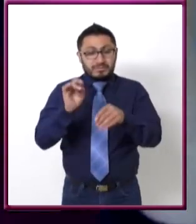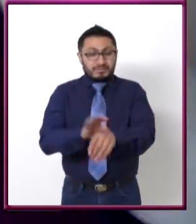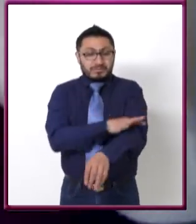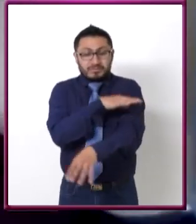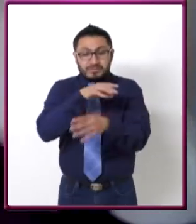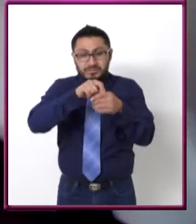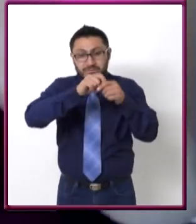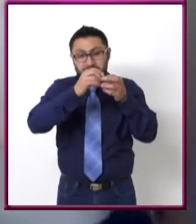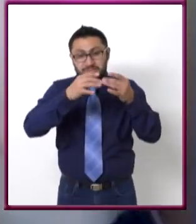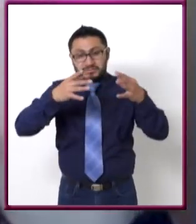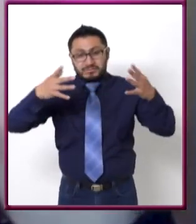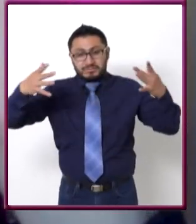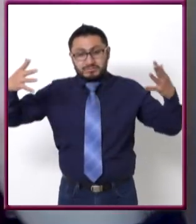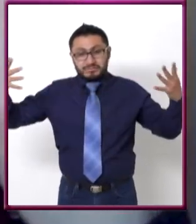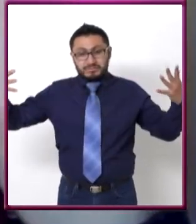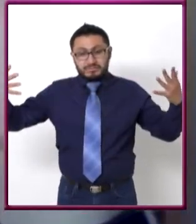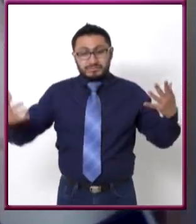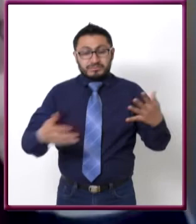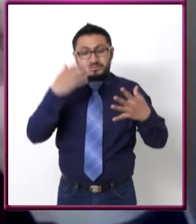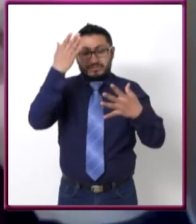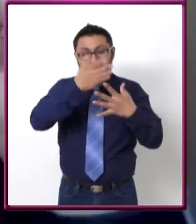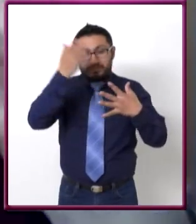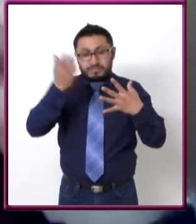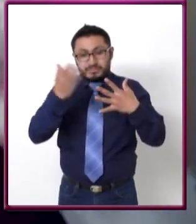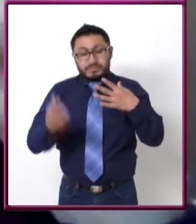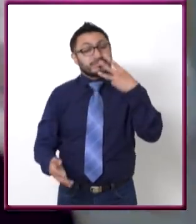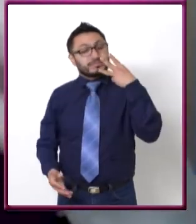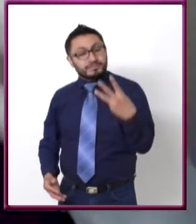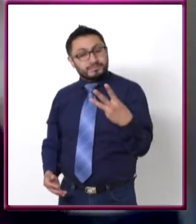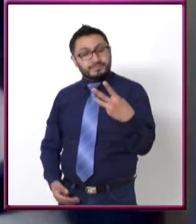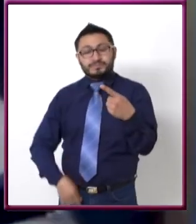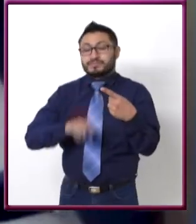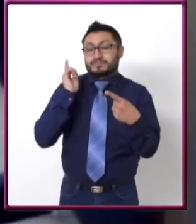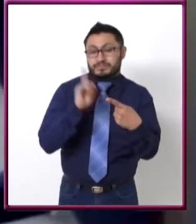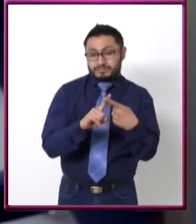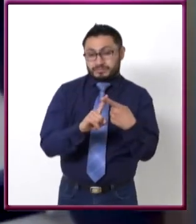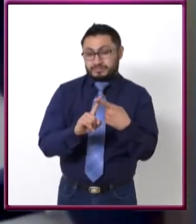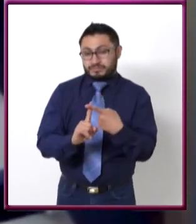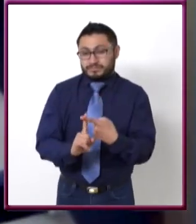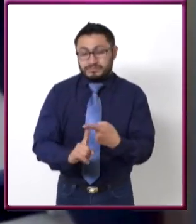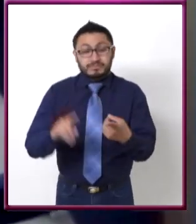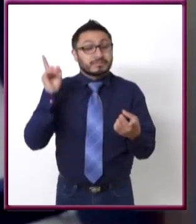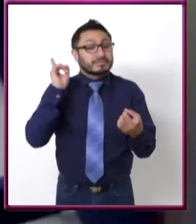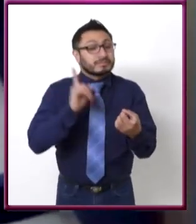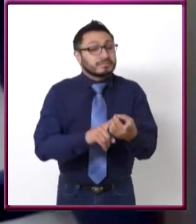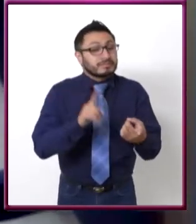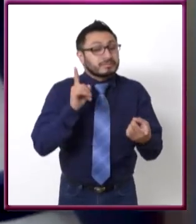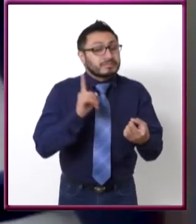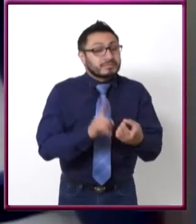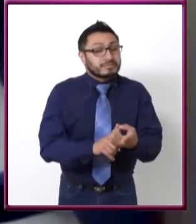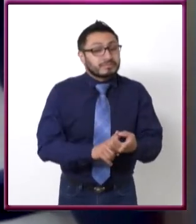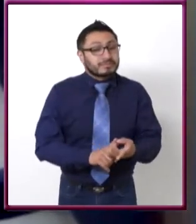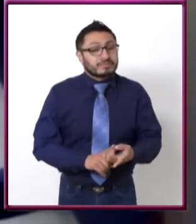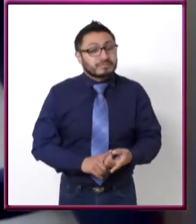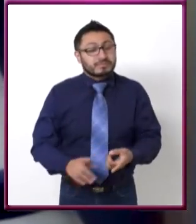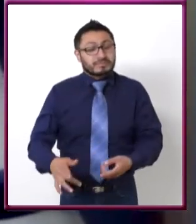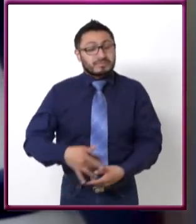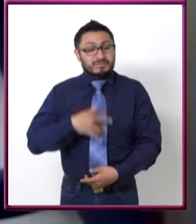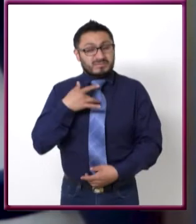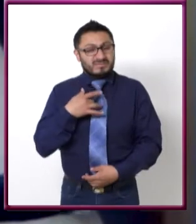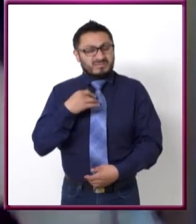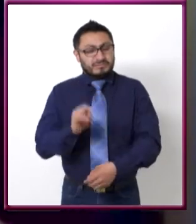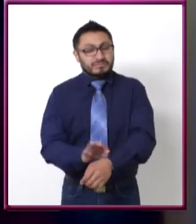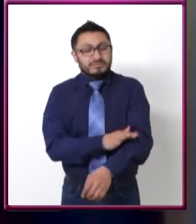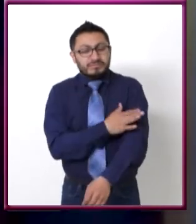desdoblar las emociones en tres dimensiones. Uno es, ¿dónde siento las